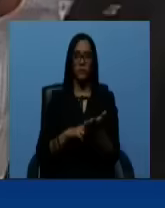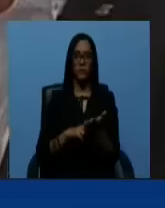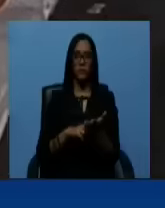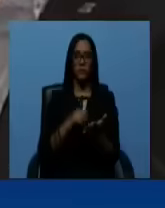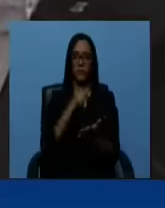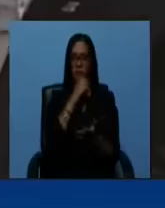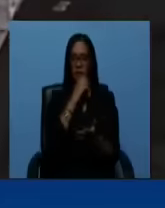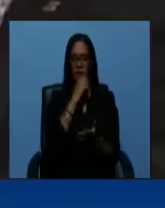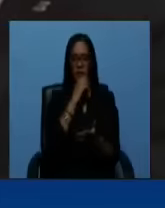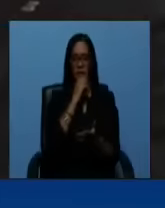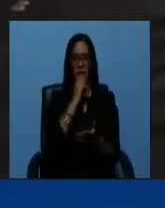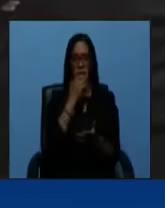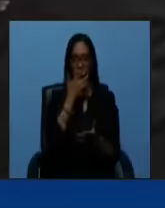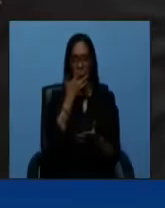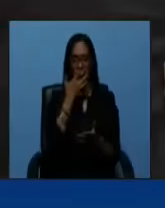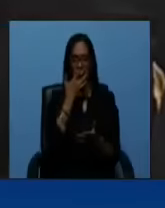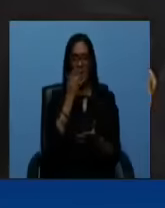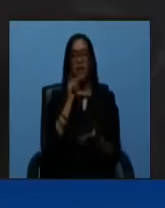Y ustedes pueden saberlo.